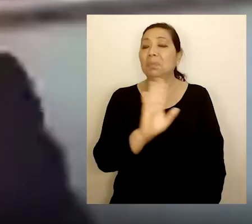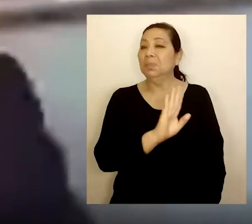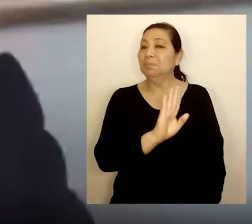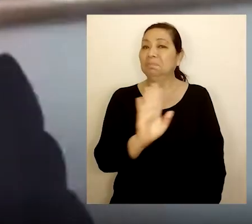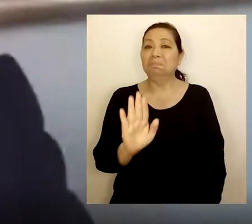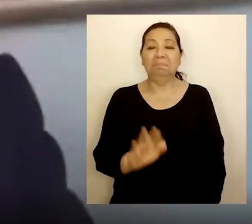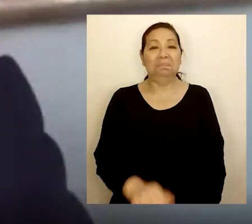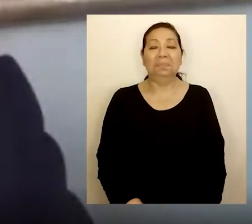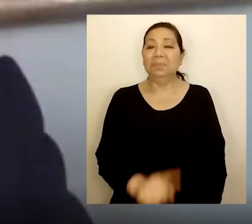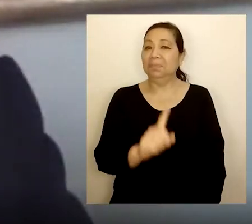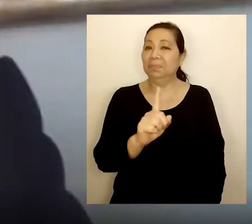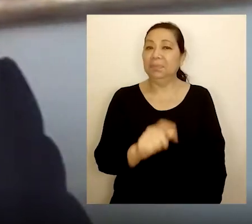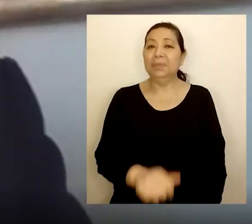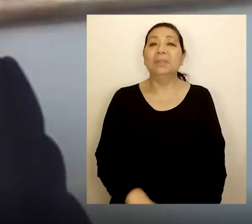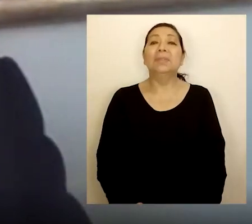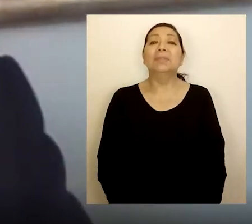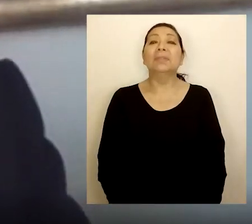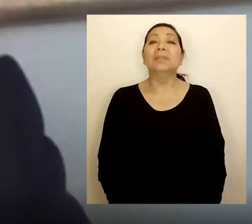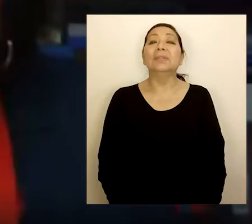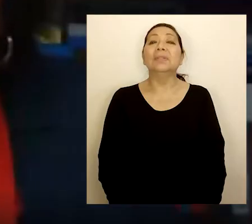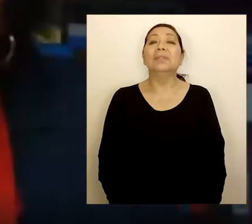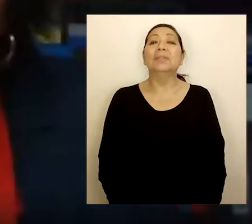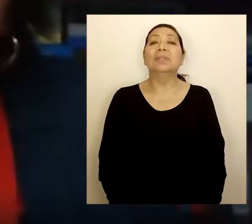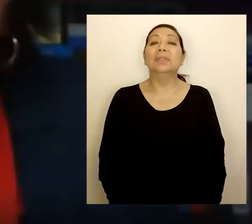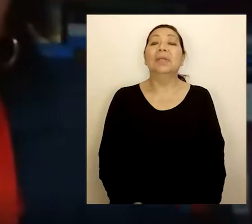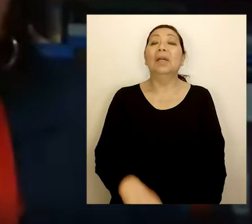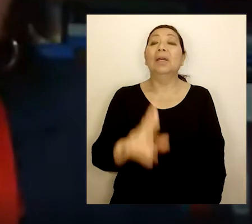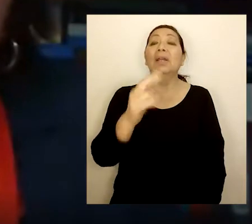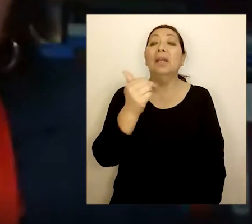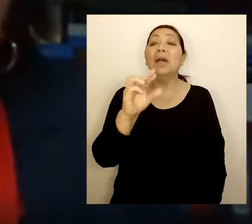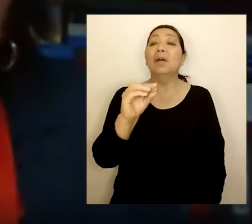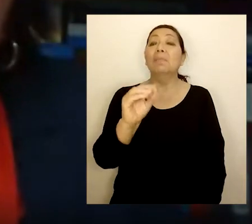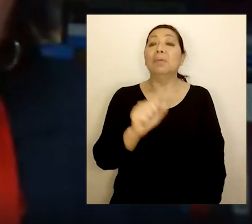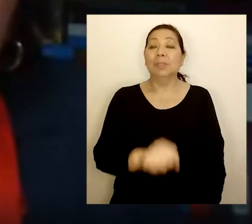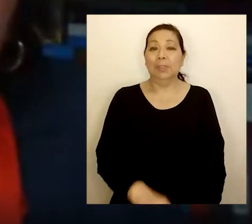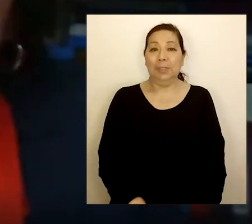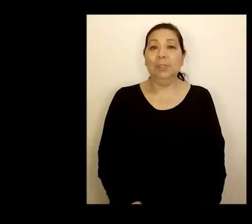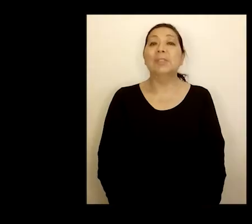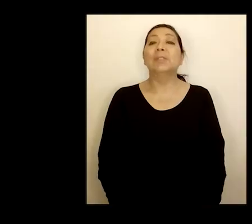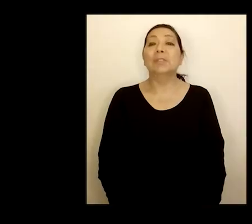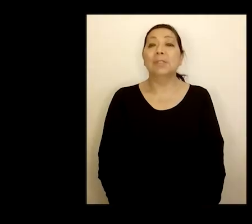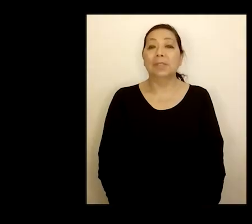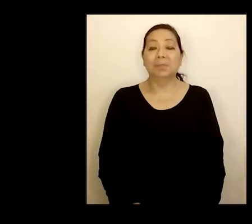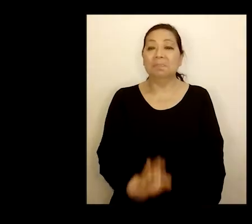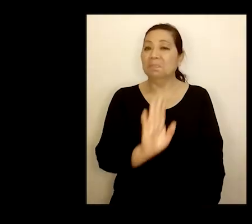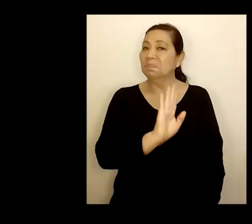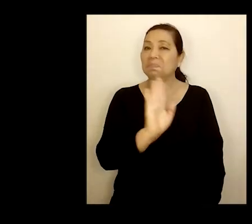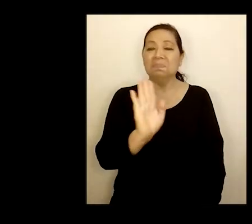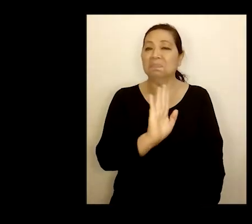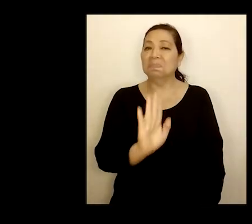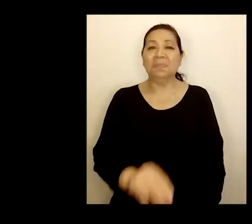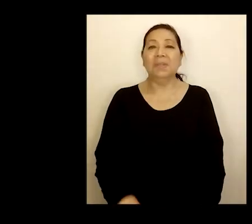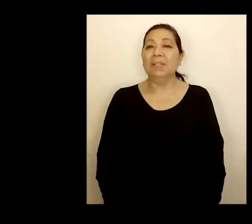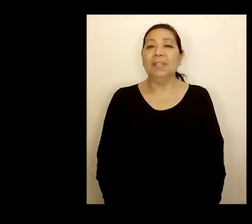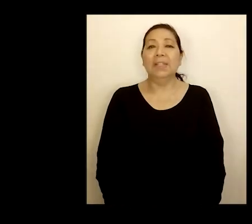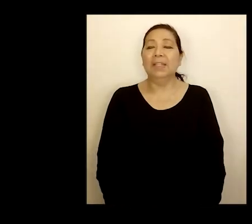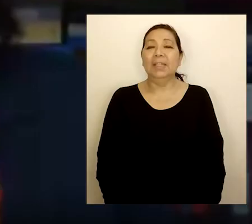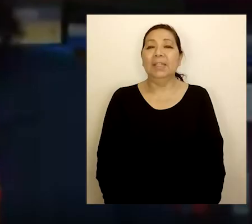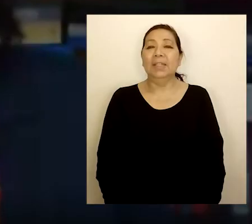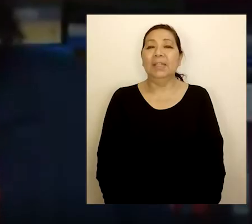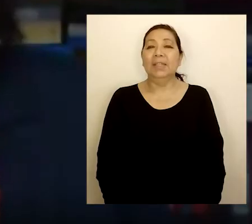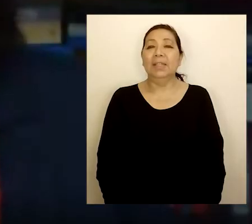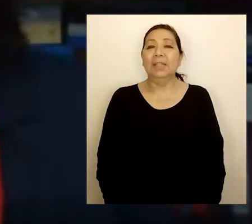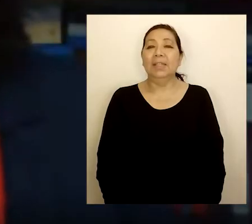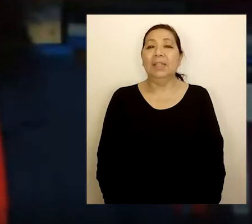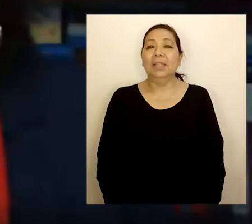hay preguntas de mi parte, presidenta. Magistrado Carlos Ramos. No, señor, no, presidenta.